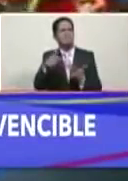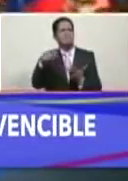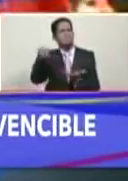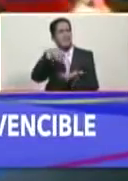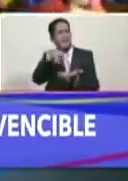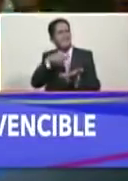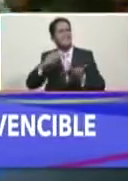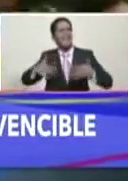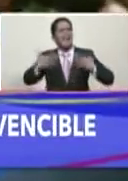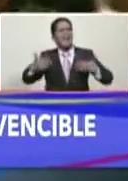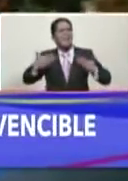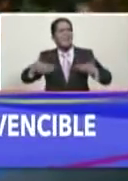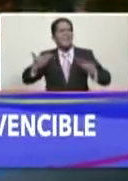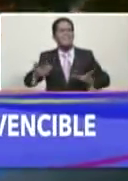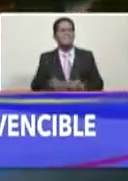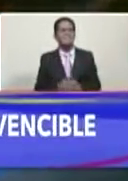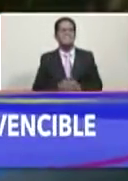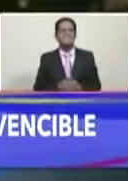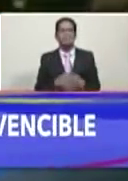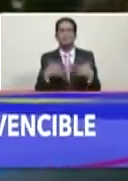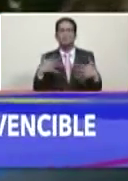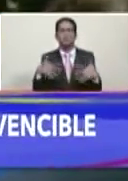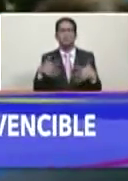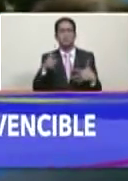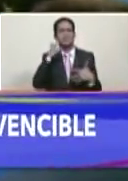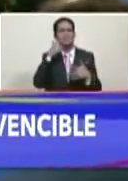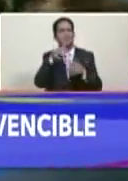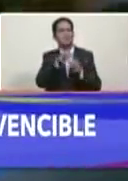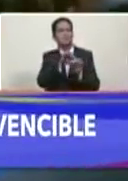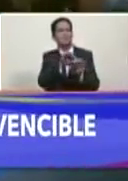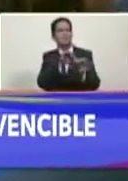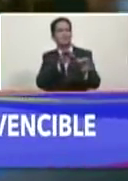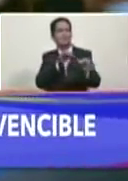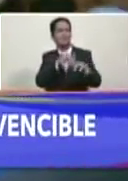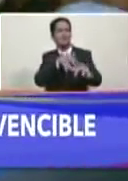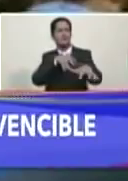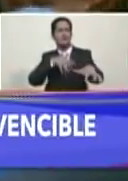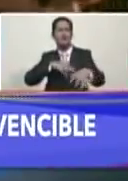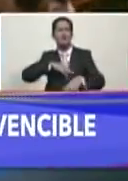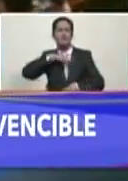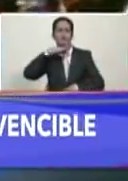alegría. ¡Qué marcha tan larga y tan inmensa!